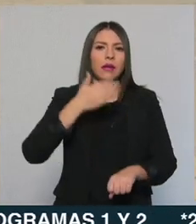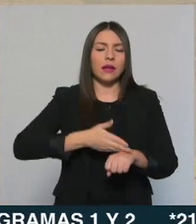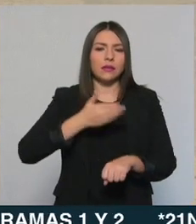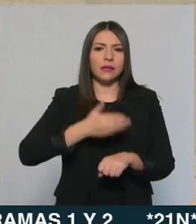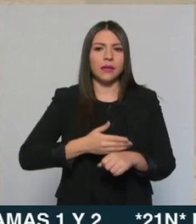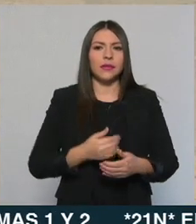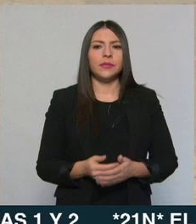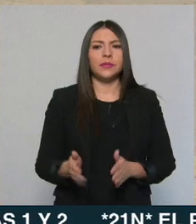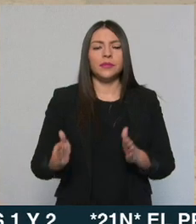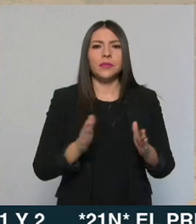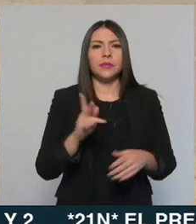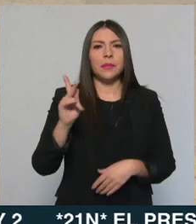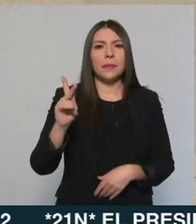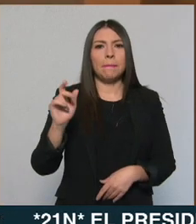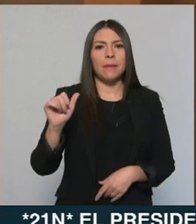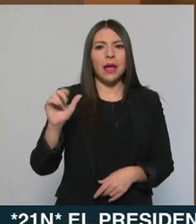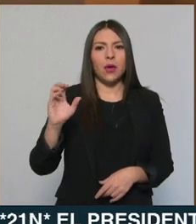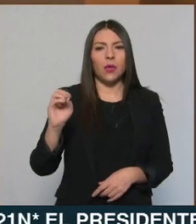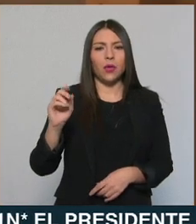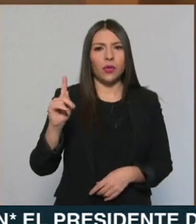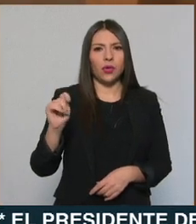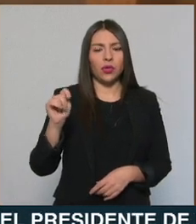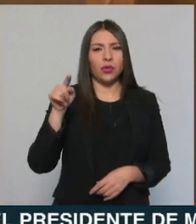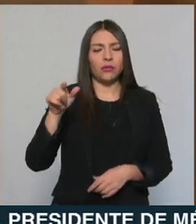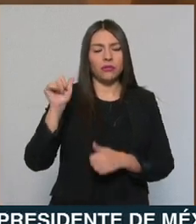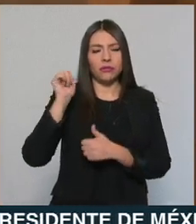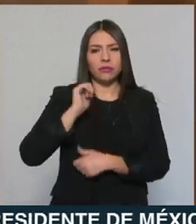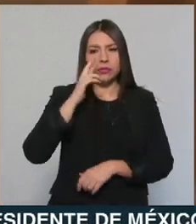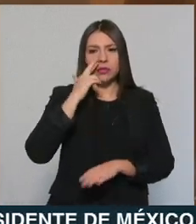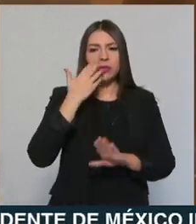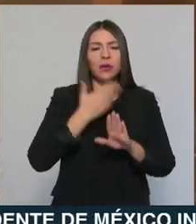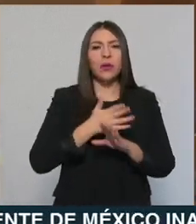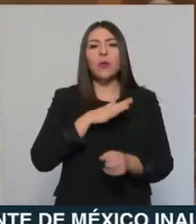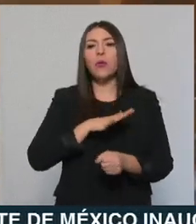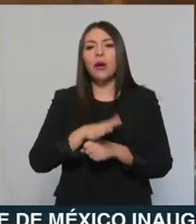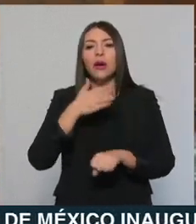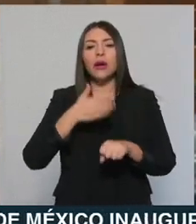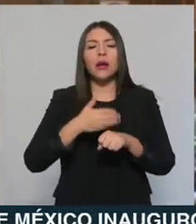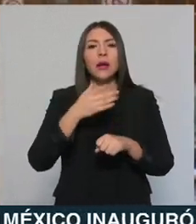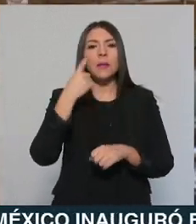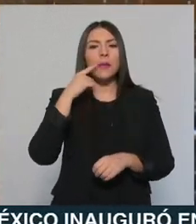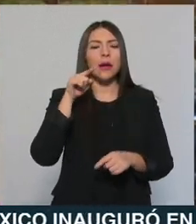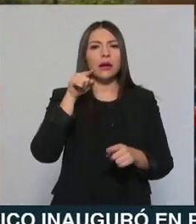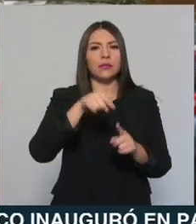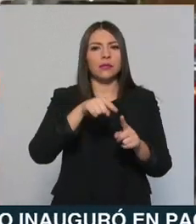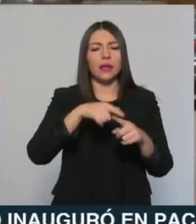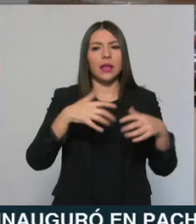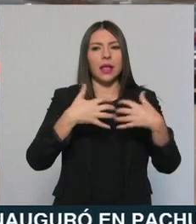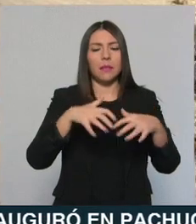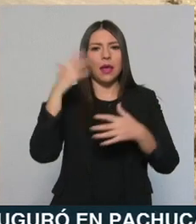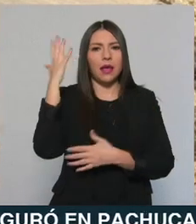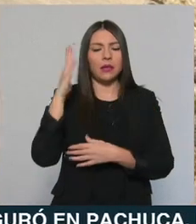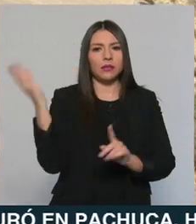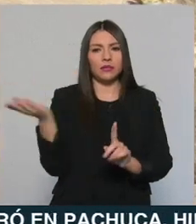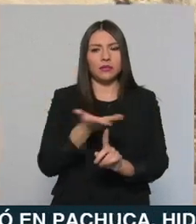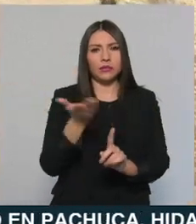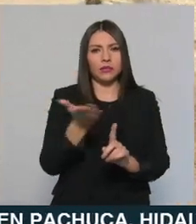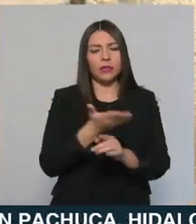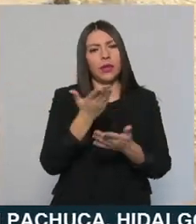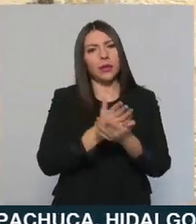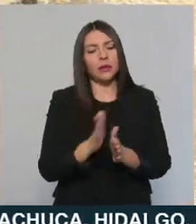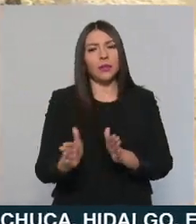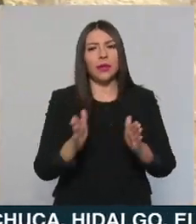la Procuraduría Ambiental estará al pendiente de las sanciones que se le impongan a la empresa, además de presentar otra denuncia ante